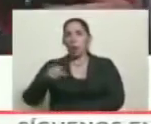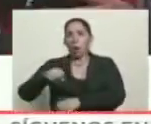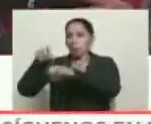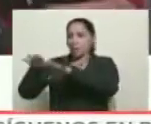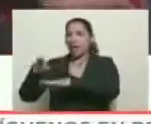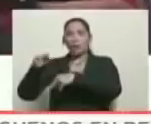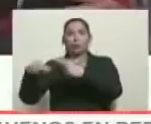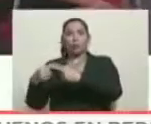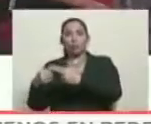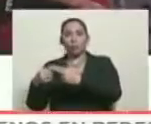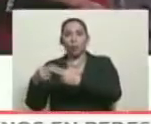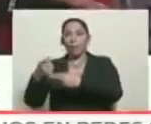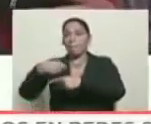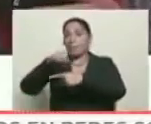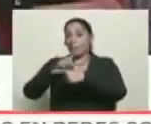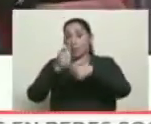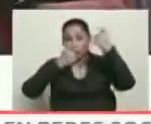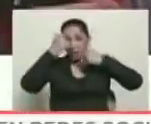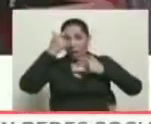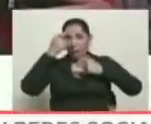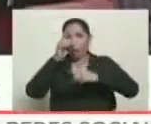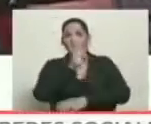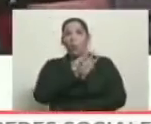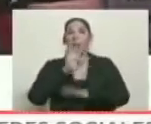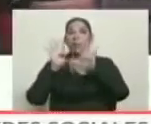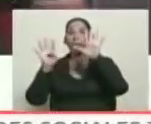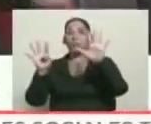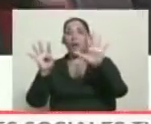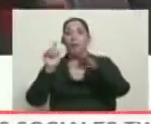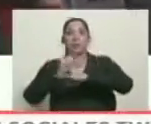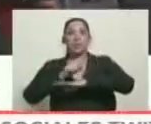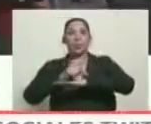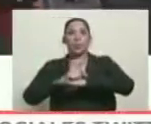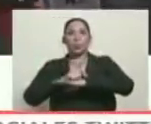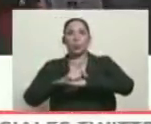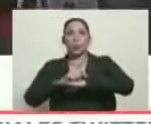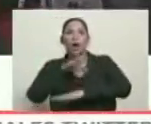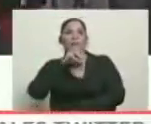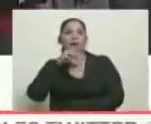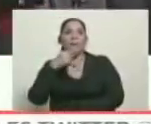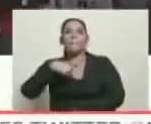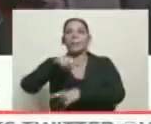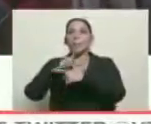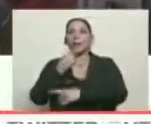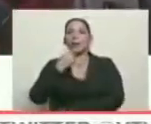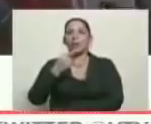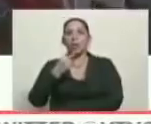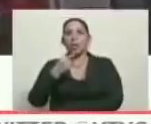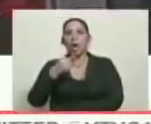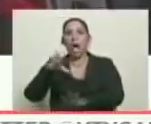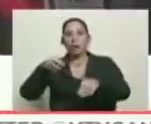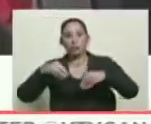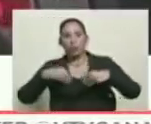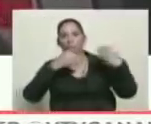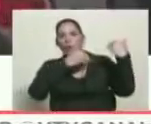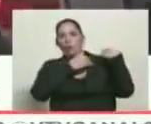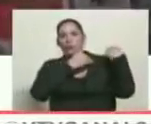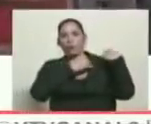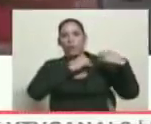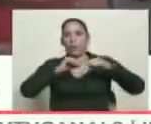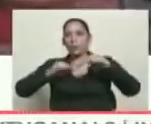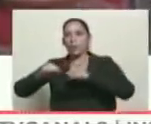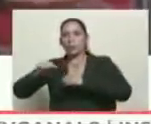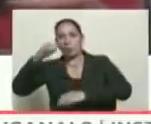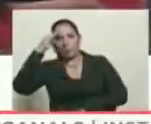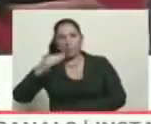El primero de ellos, Hugo Chávez, 49 segundos para hablar, y lo primero que dijo es: asumo la responsabilidad de este movimiento militar. ¿Quién